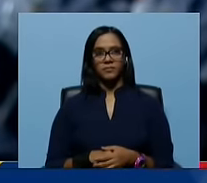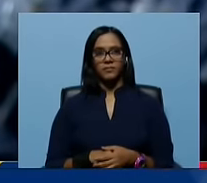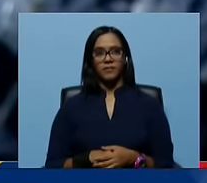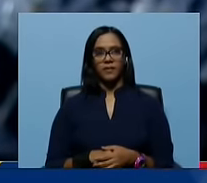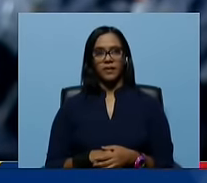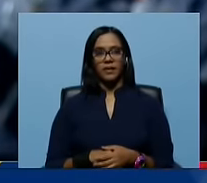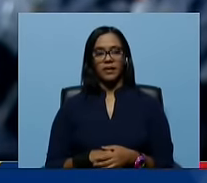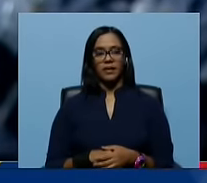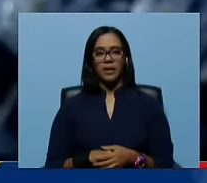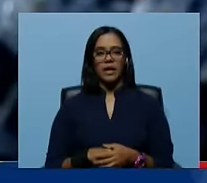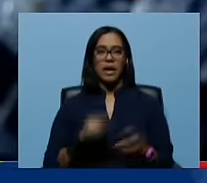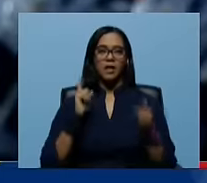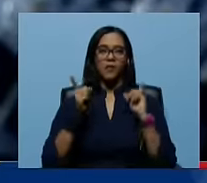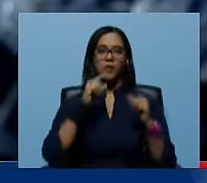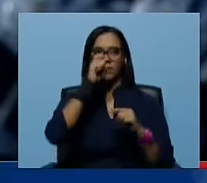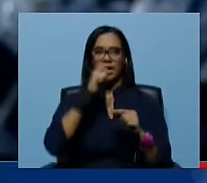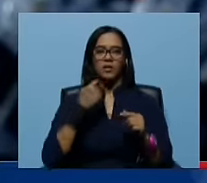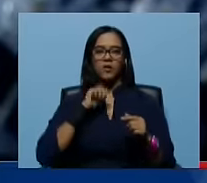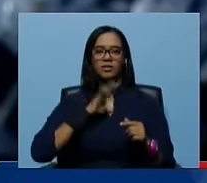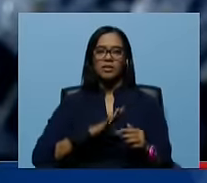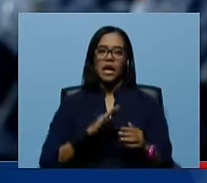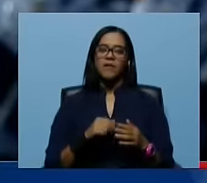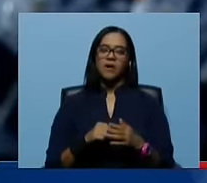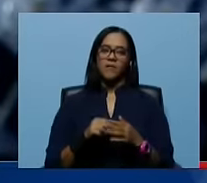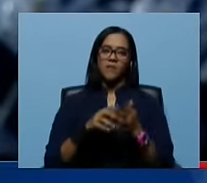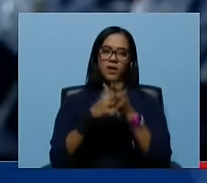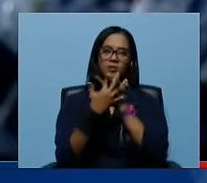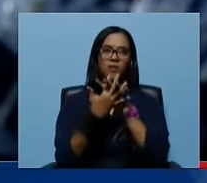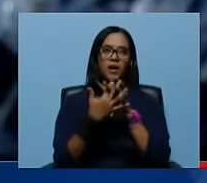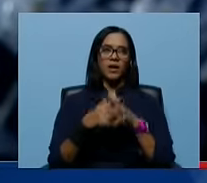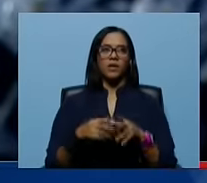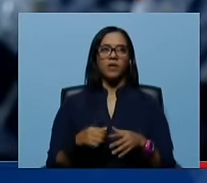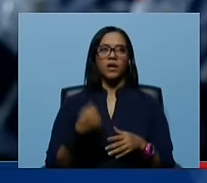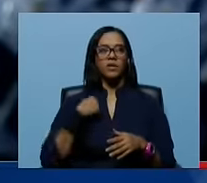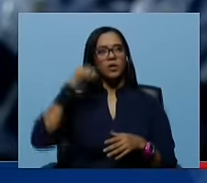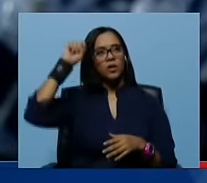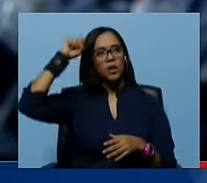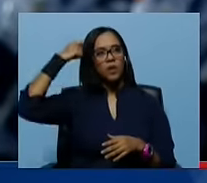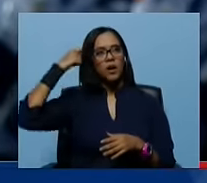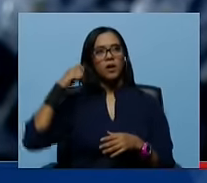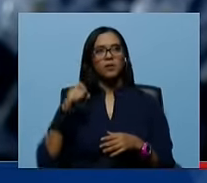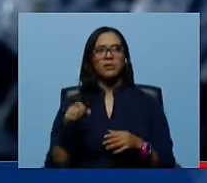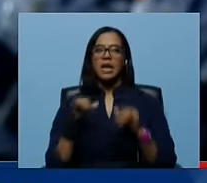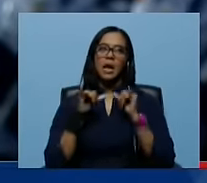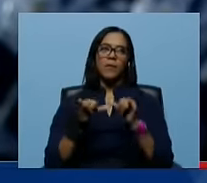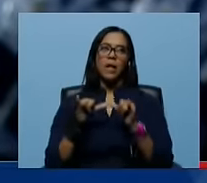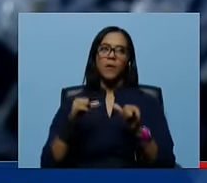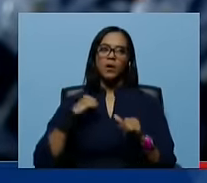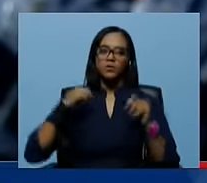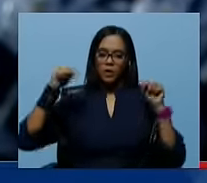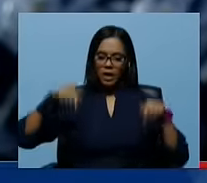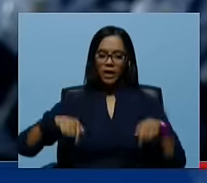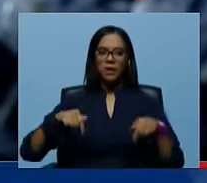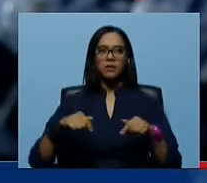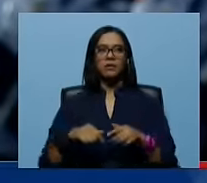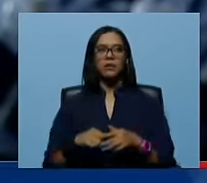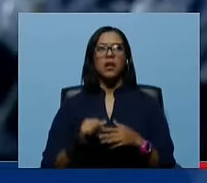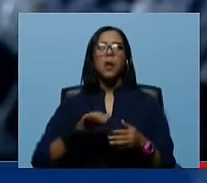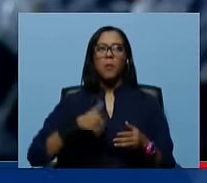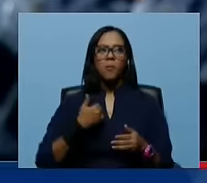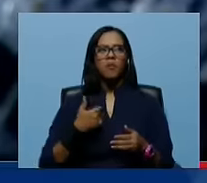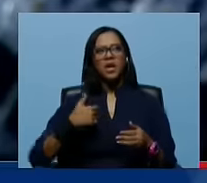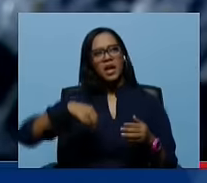Hace apenas unos años yo andaba por estos barrios. Y yo recuerdo ser el mismo que soy ahora aquí. Pudiera